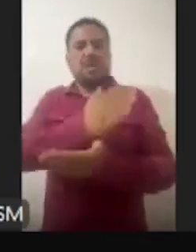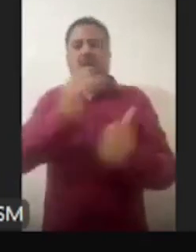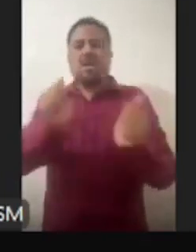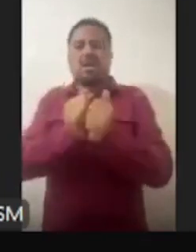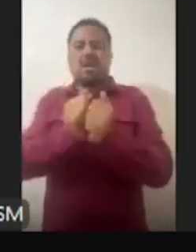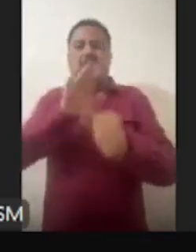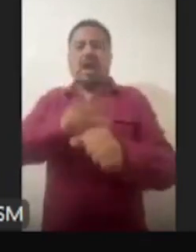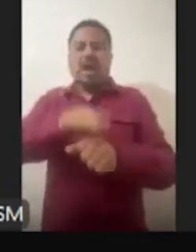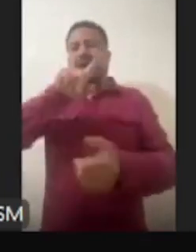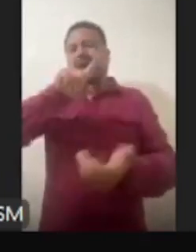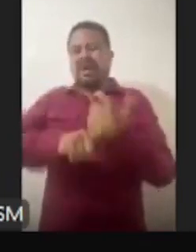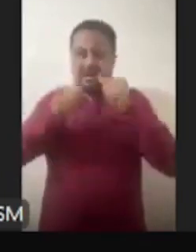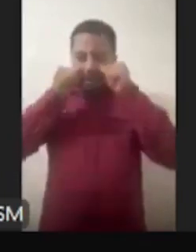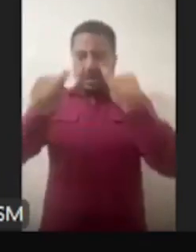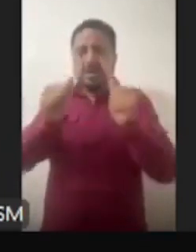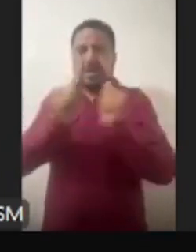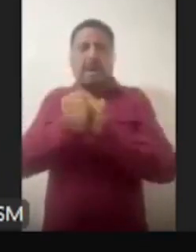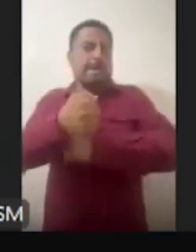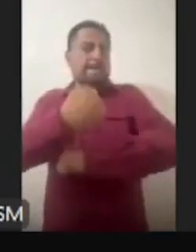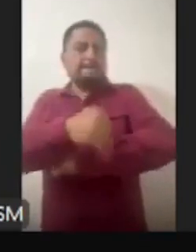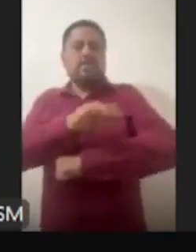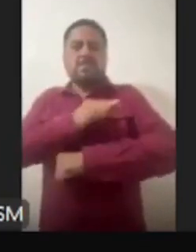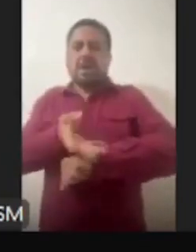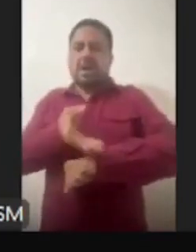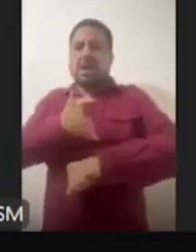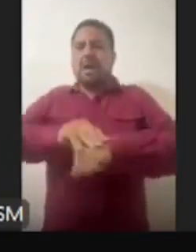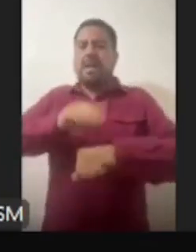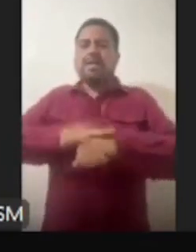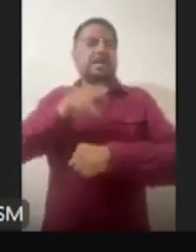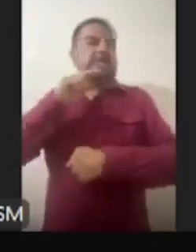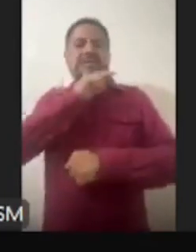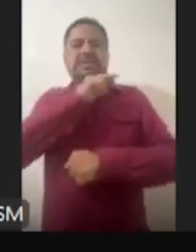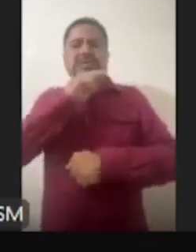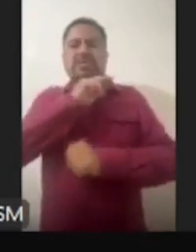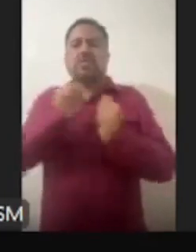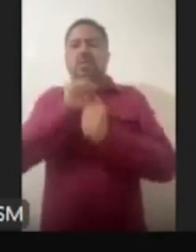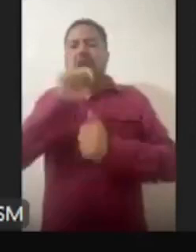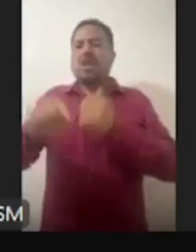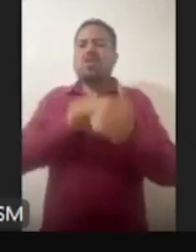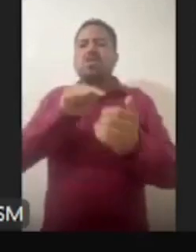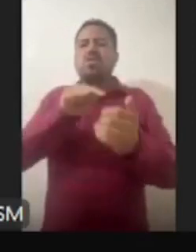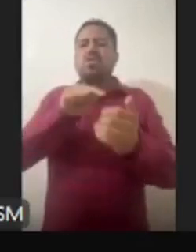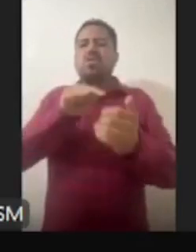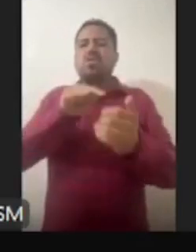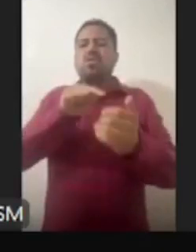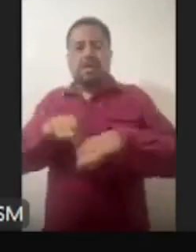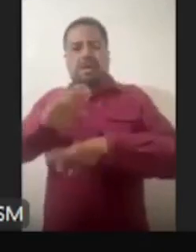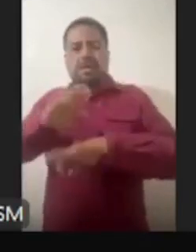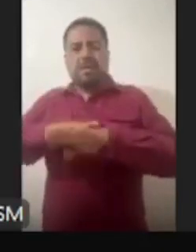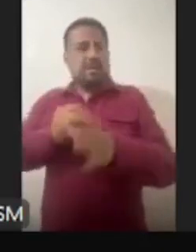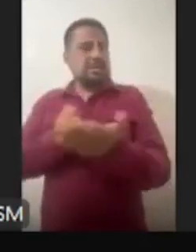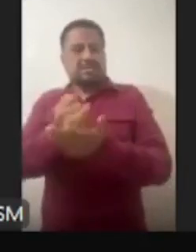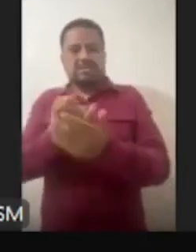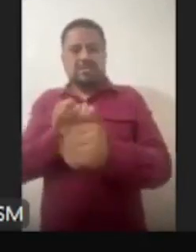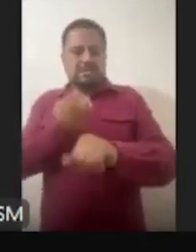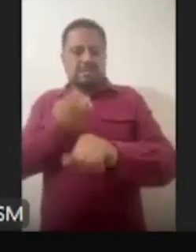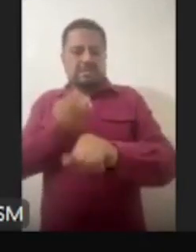son medidas temporales que permiten hacer la presencia en los espacios públicos y de toma de decisiones de